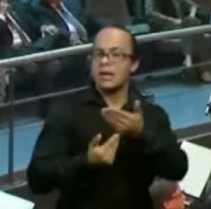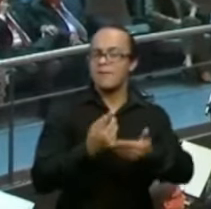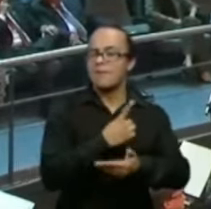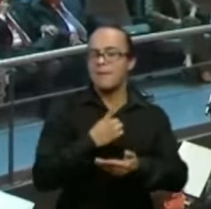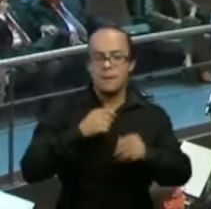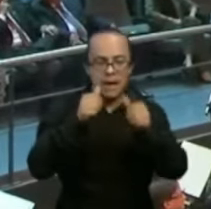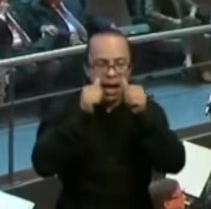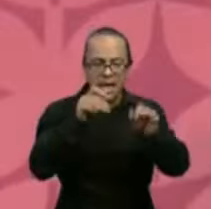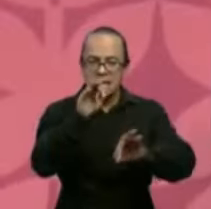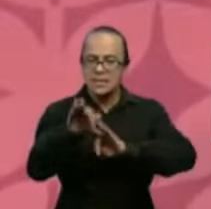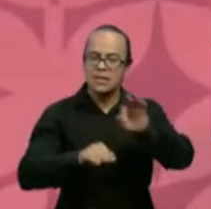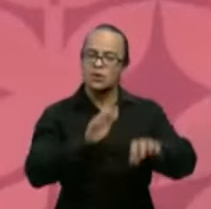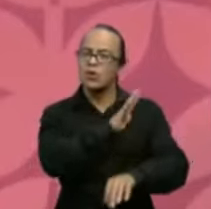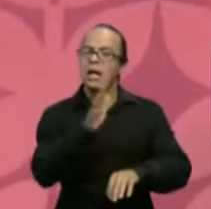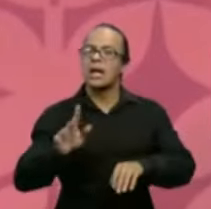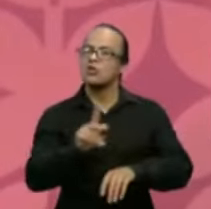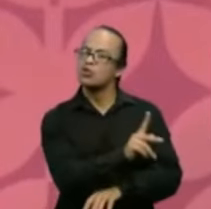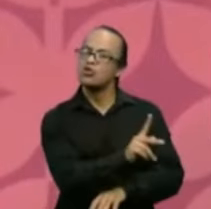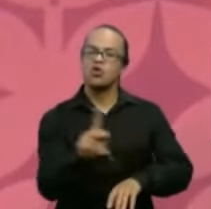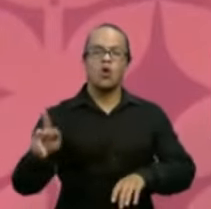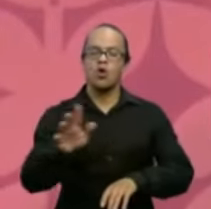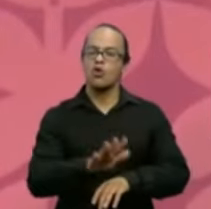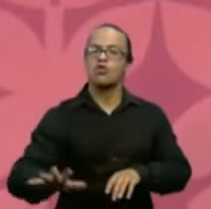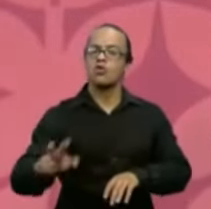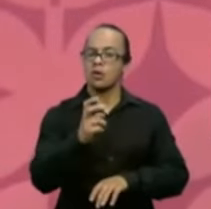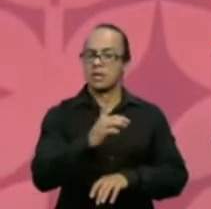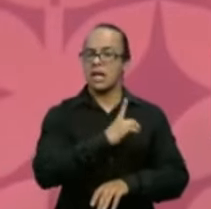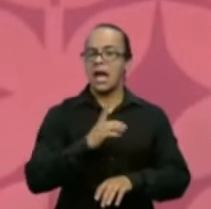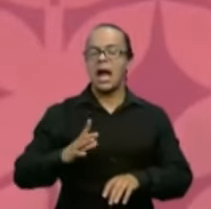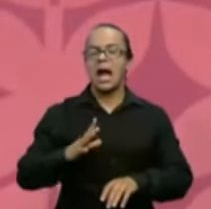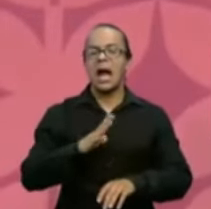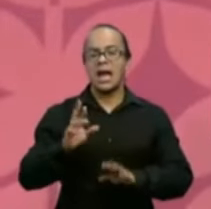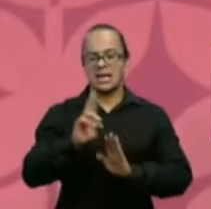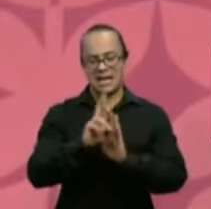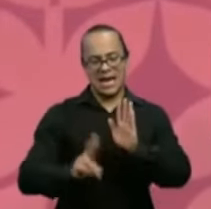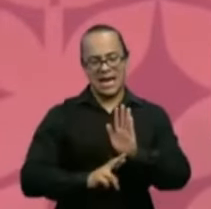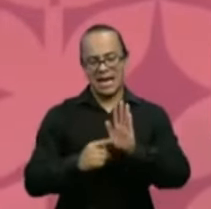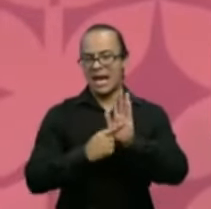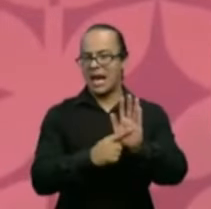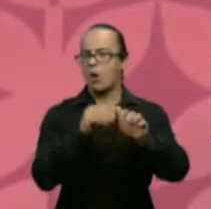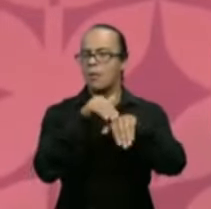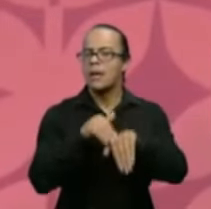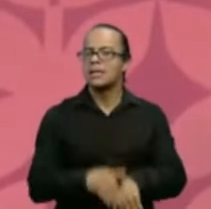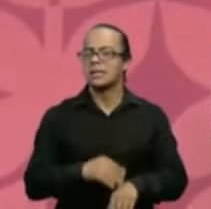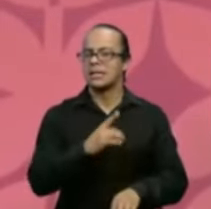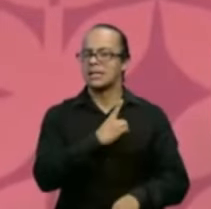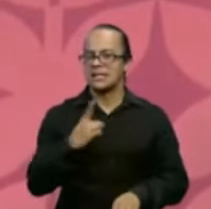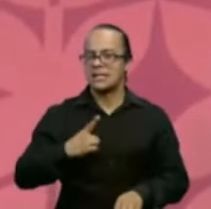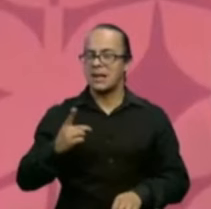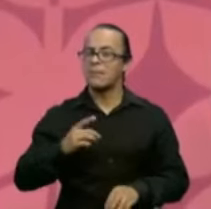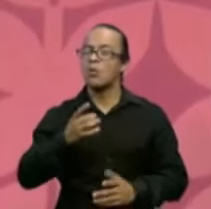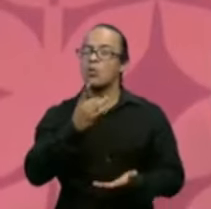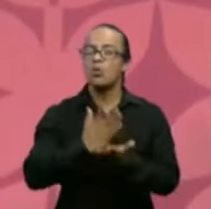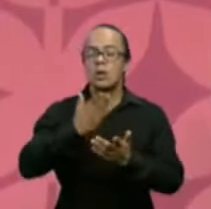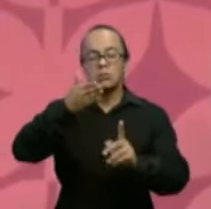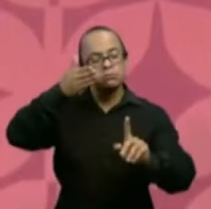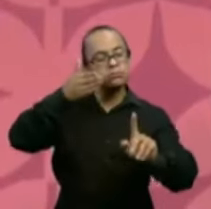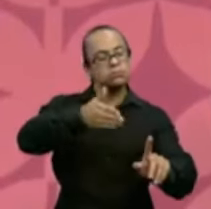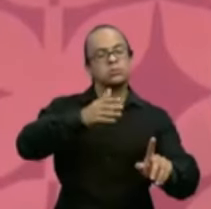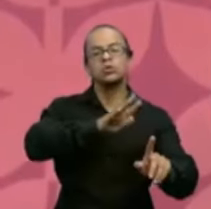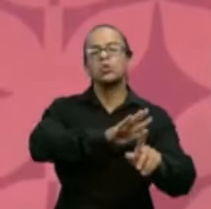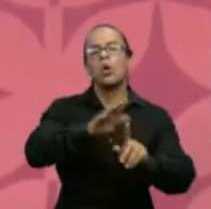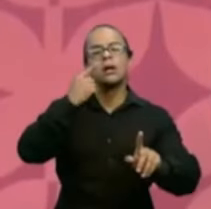pueblo y seguirá cabalmente un decálogo de conducta. El único interés que atenderemos en el actuar